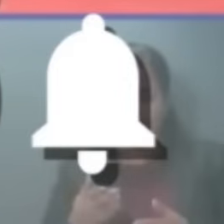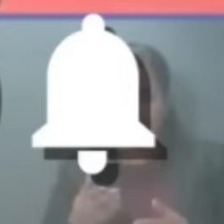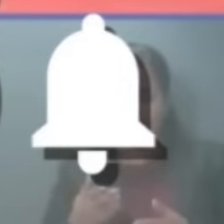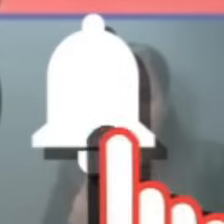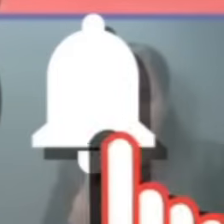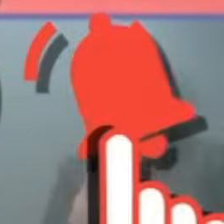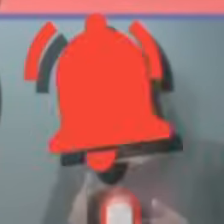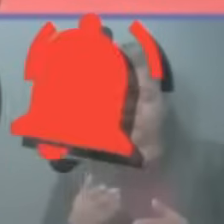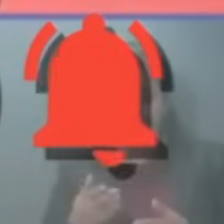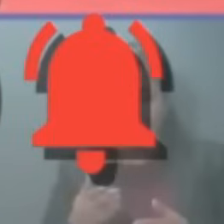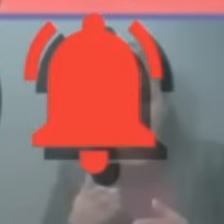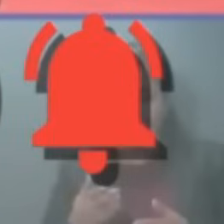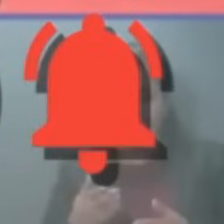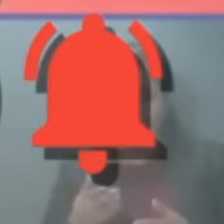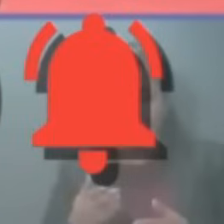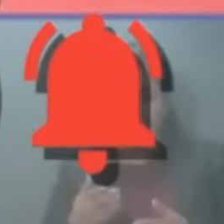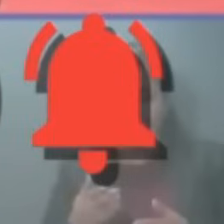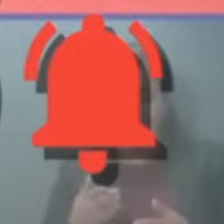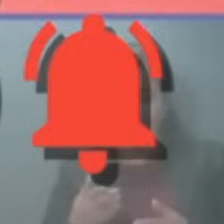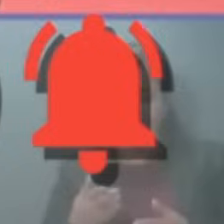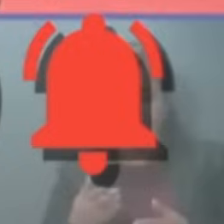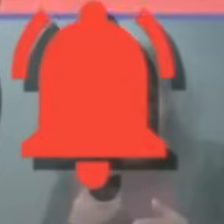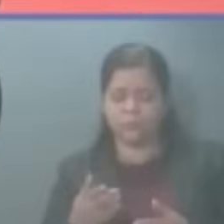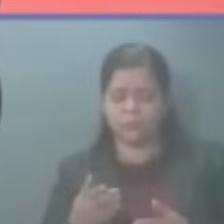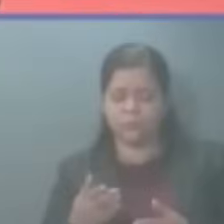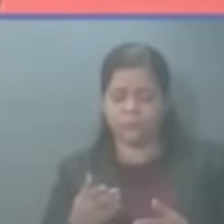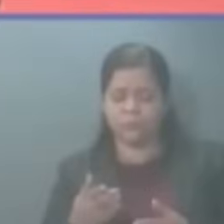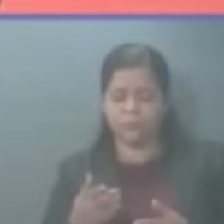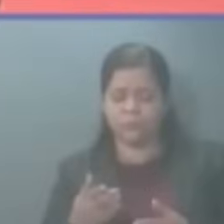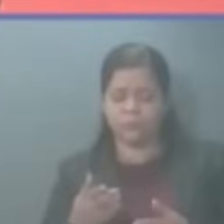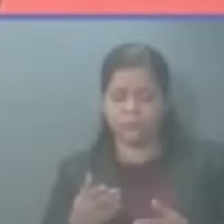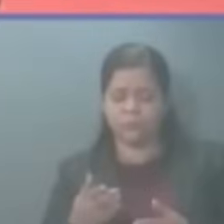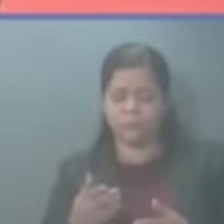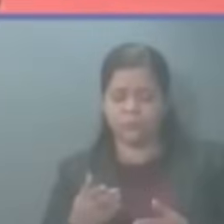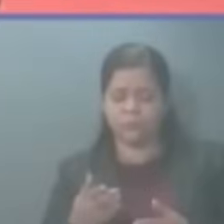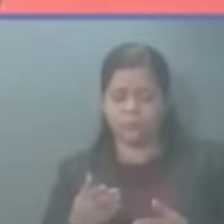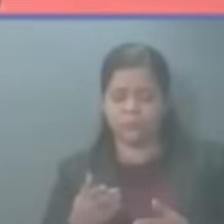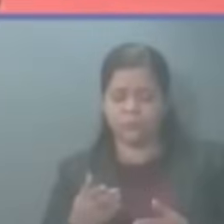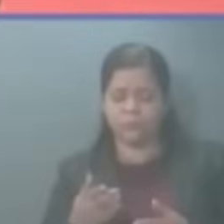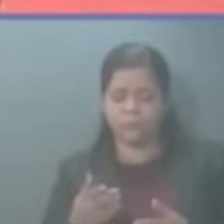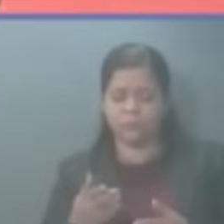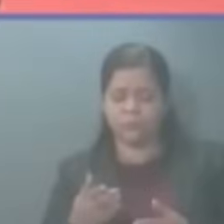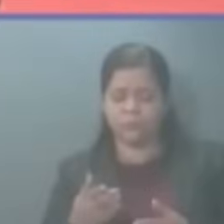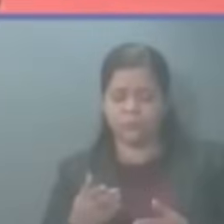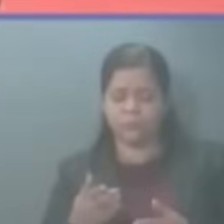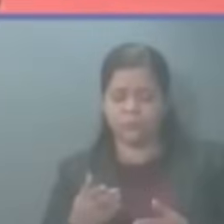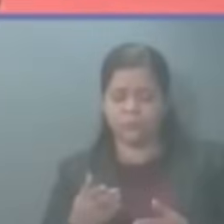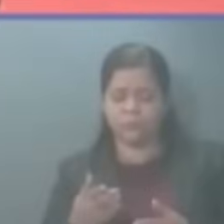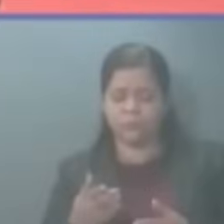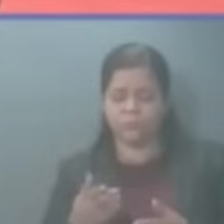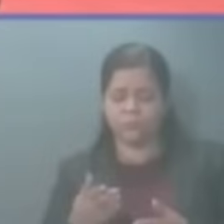de ser prepotentes estos eran ladrones y prepotentes como según ellos Pues no